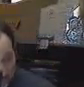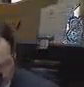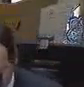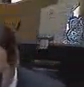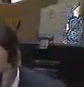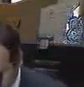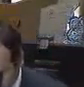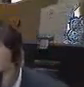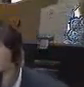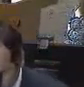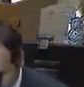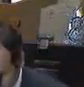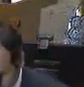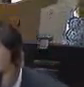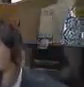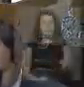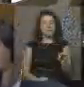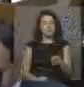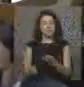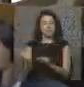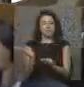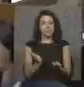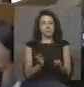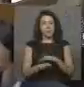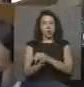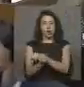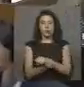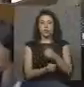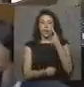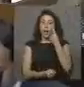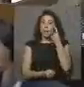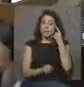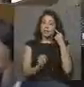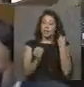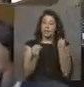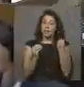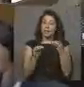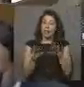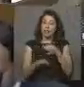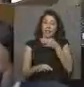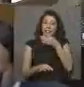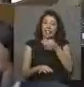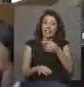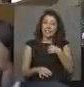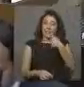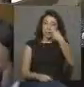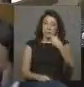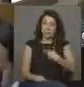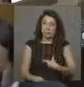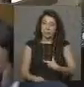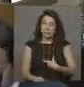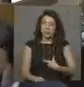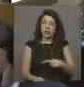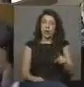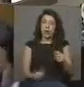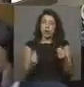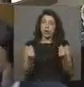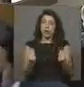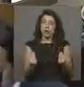Señor presidente, reitero la invitación a la oposición a considerar bien estas apelaciones, a mi juicio,